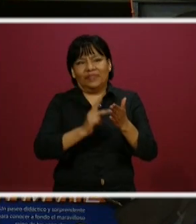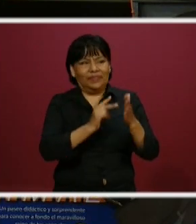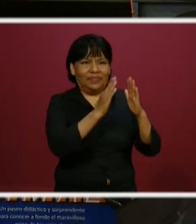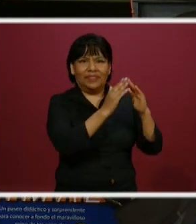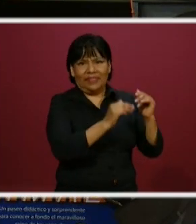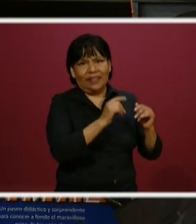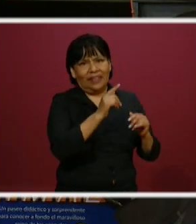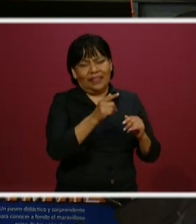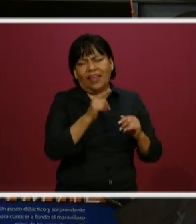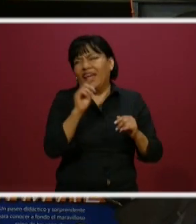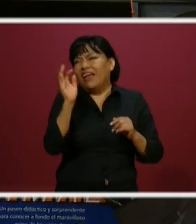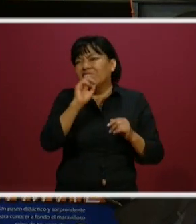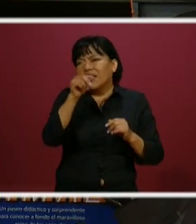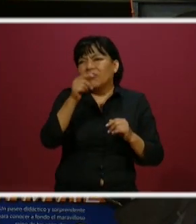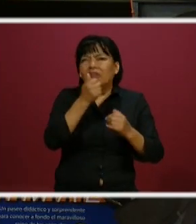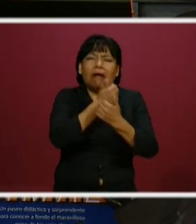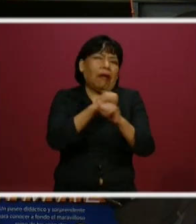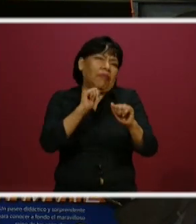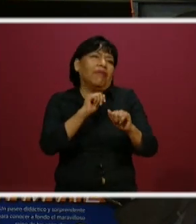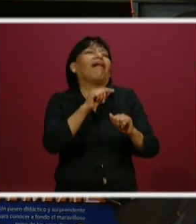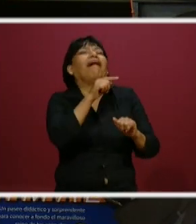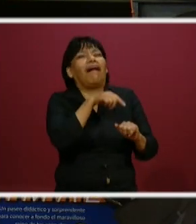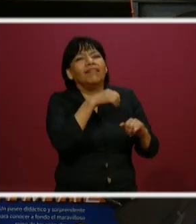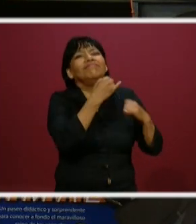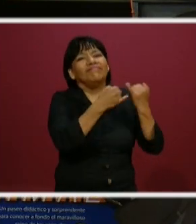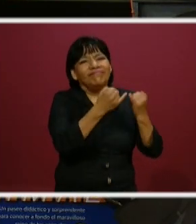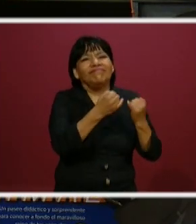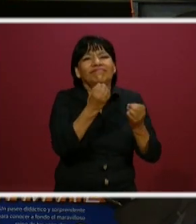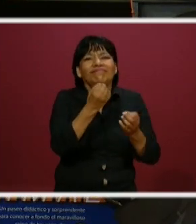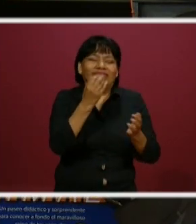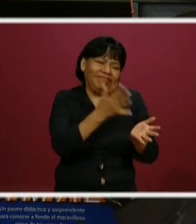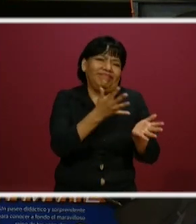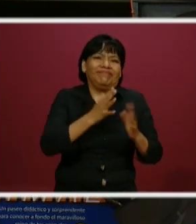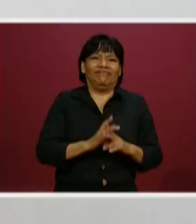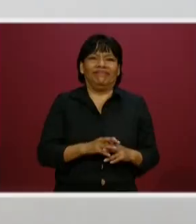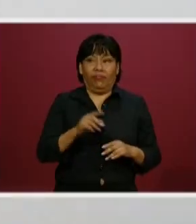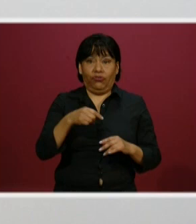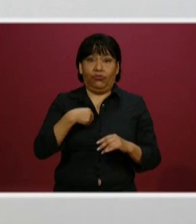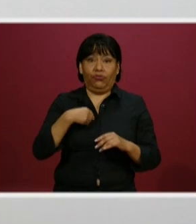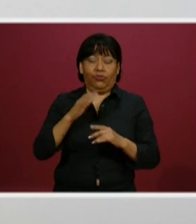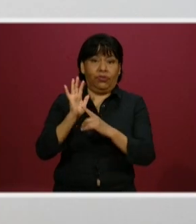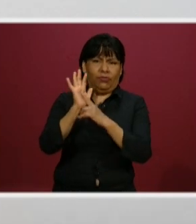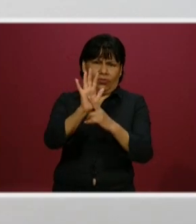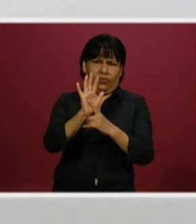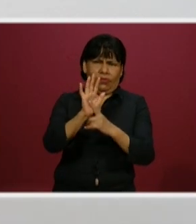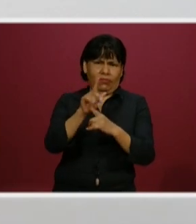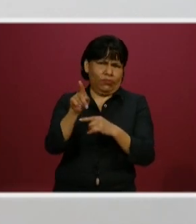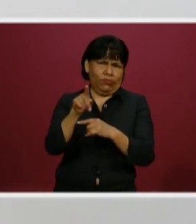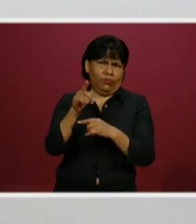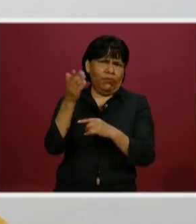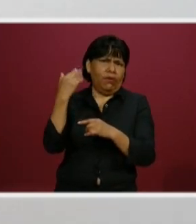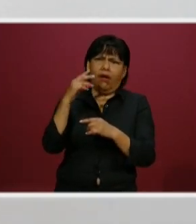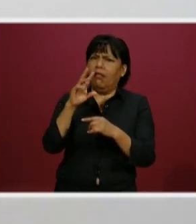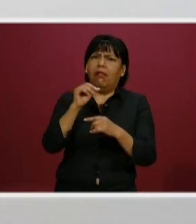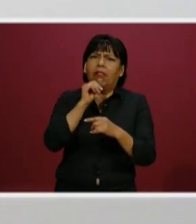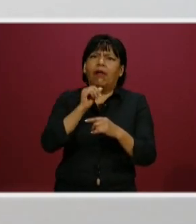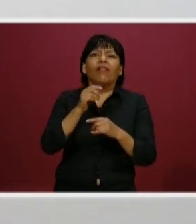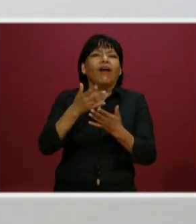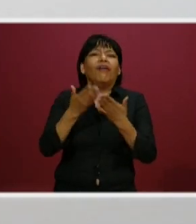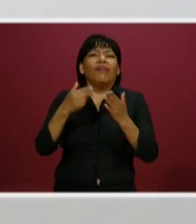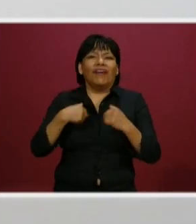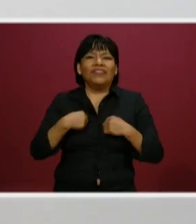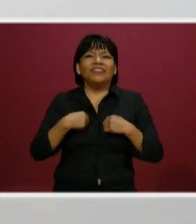es que te sientes aburrido por eso te voy a enseñar cómo es que se juega la lotería por si tú no lo has hecho